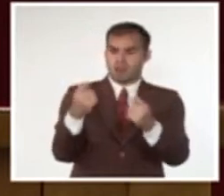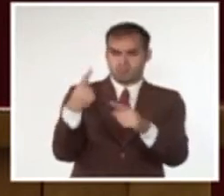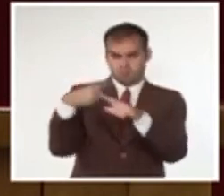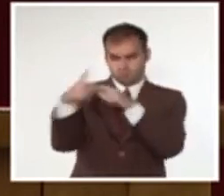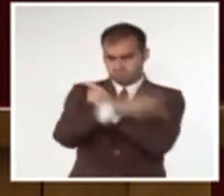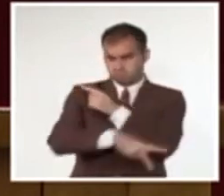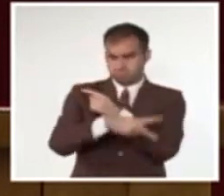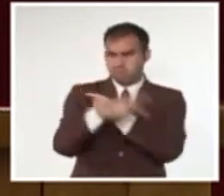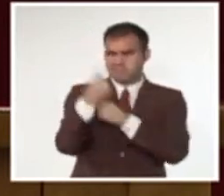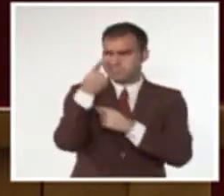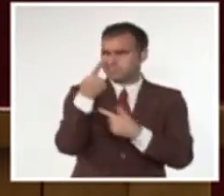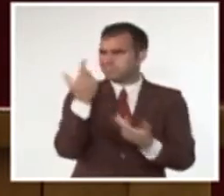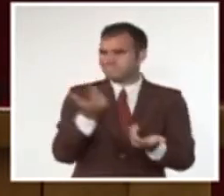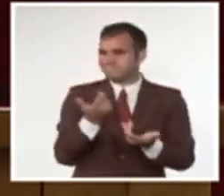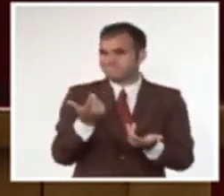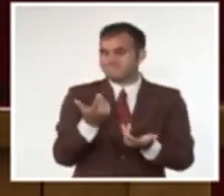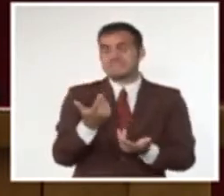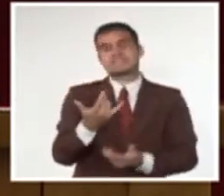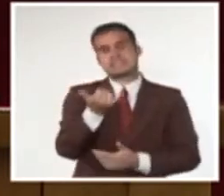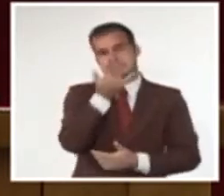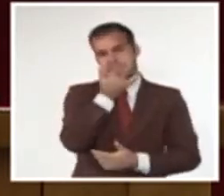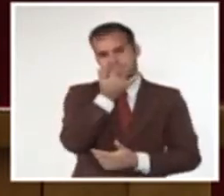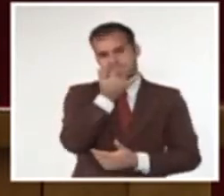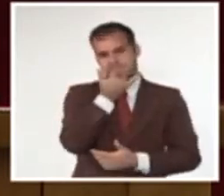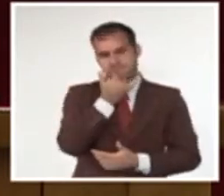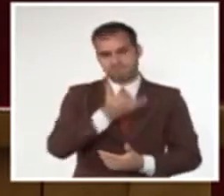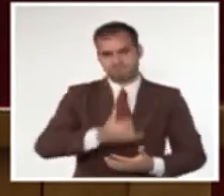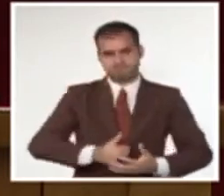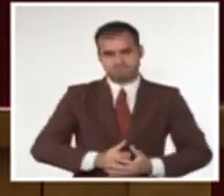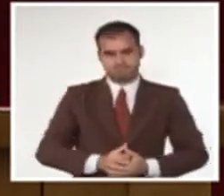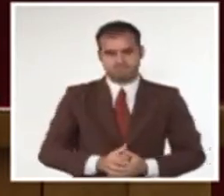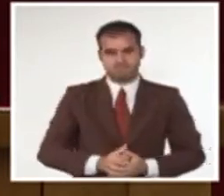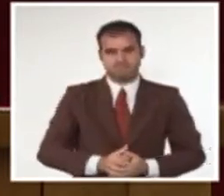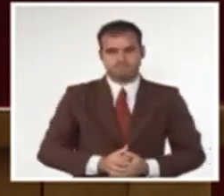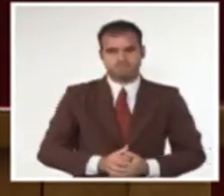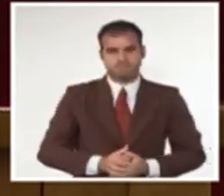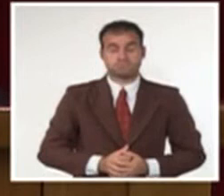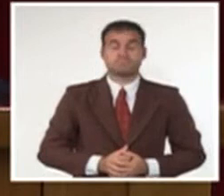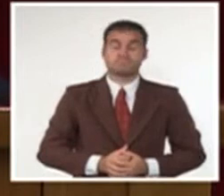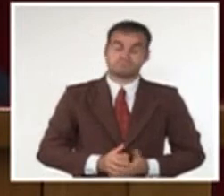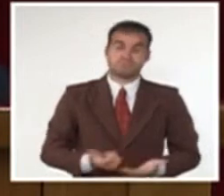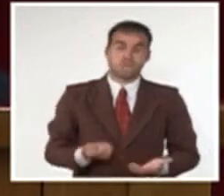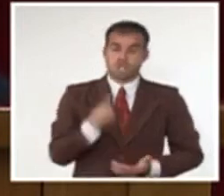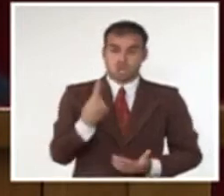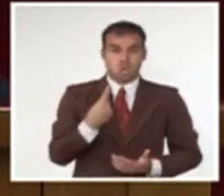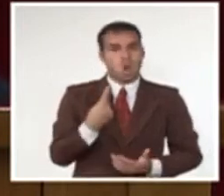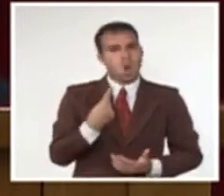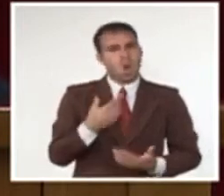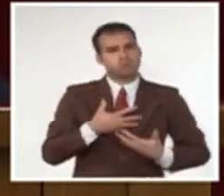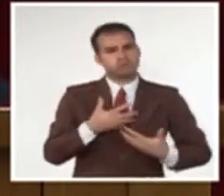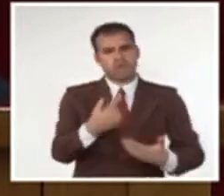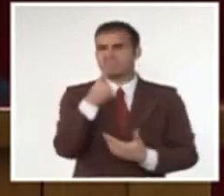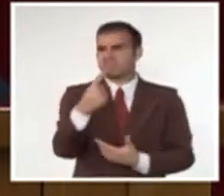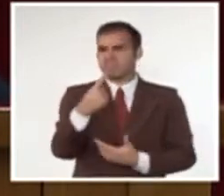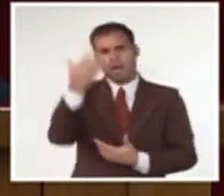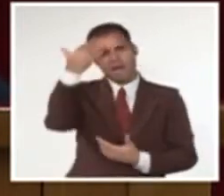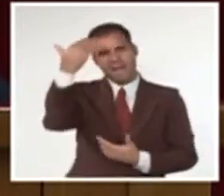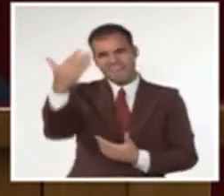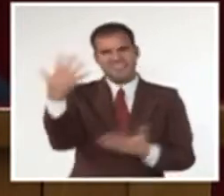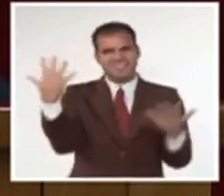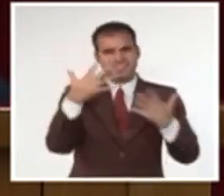han estado sensiblemente afectadas. Por eso me interesa reiterar el agradecimiento a las